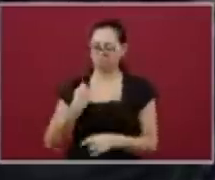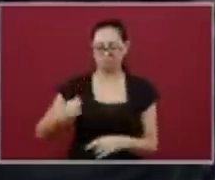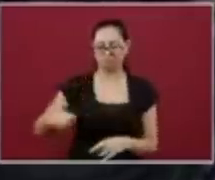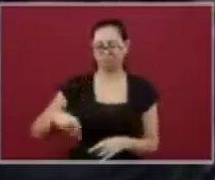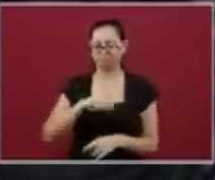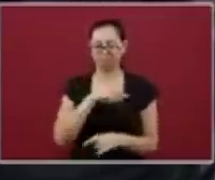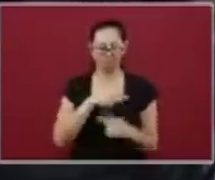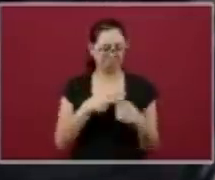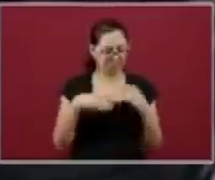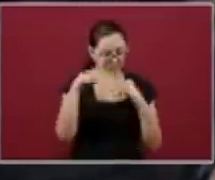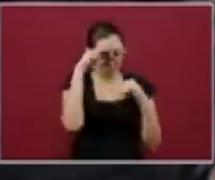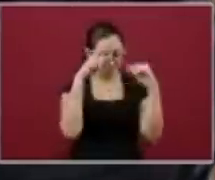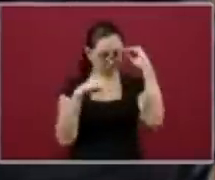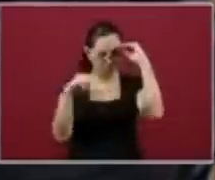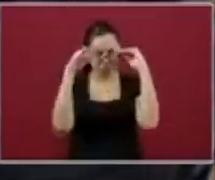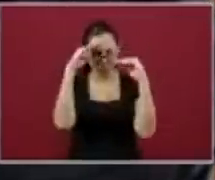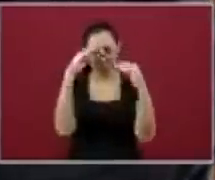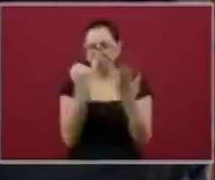a